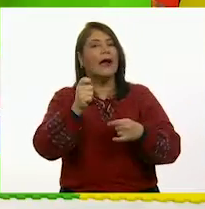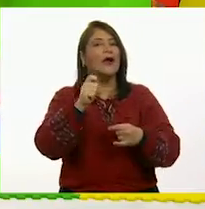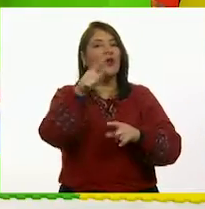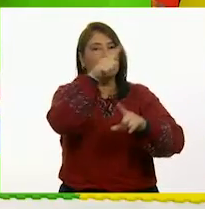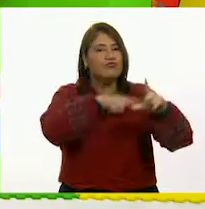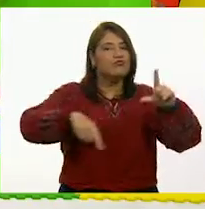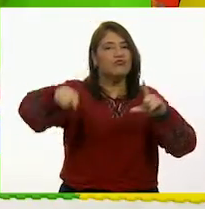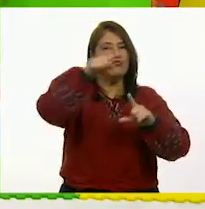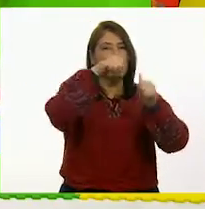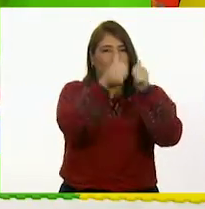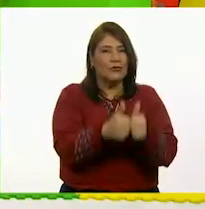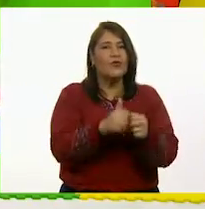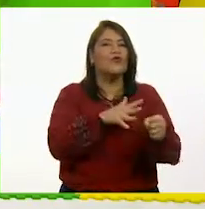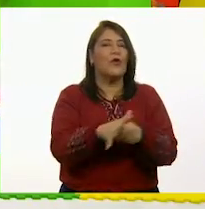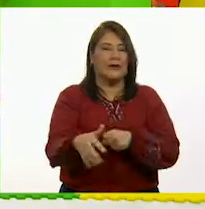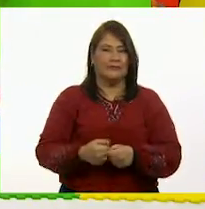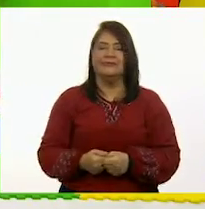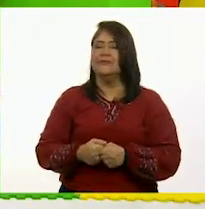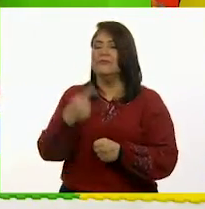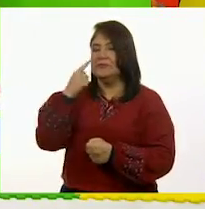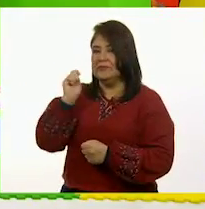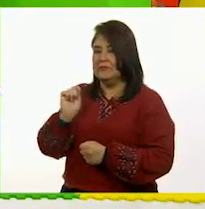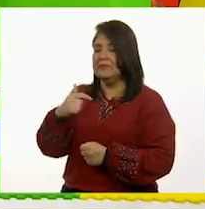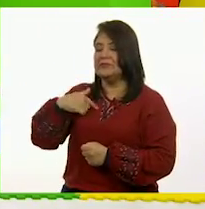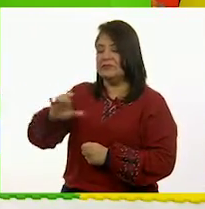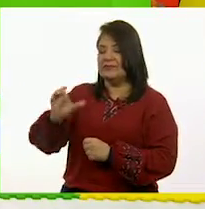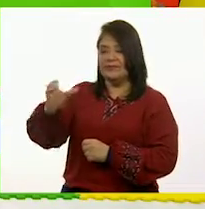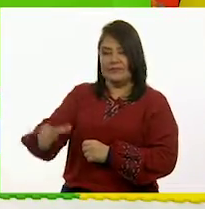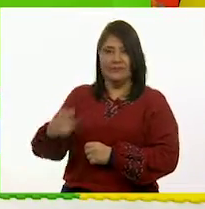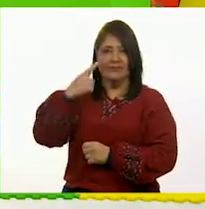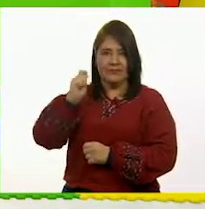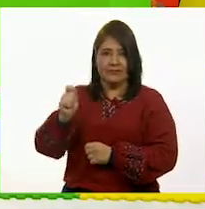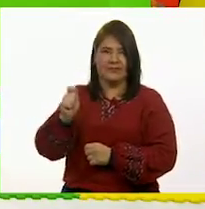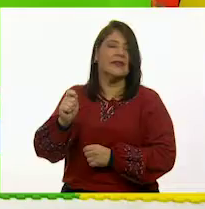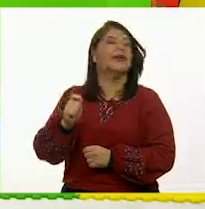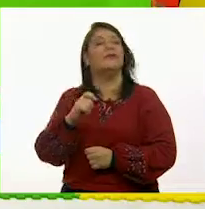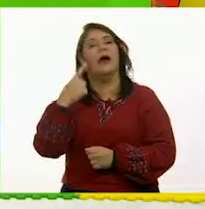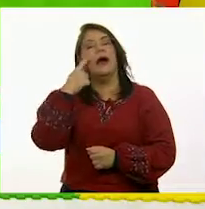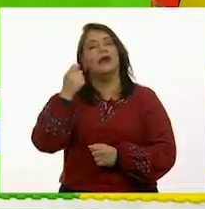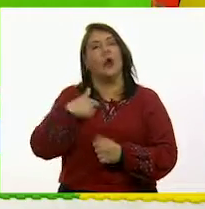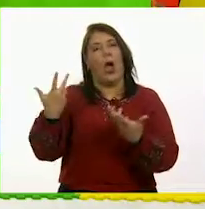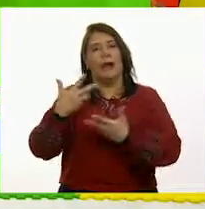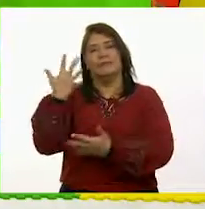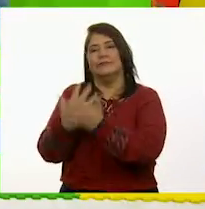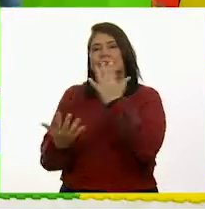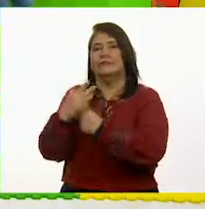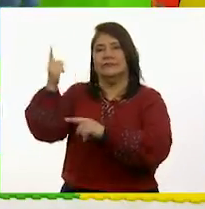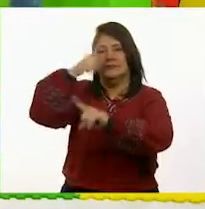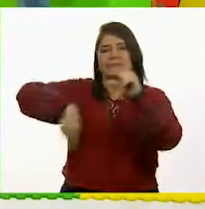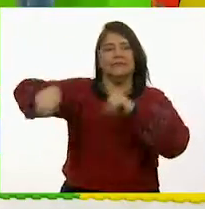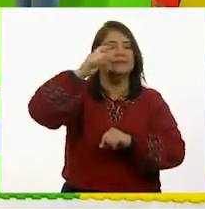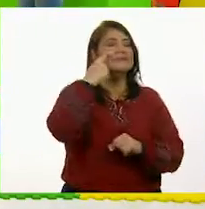a dejar aquí el botón. Muy bien. ¿Te parece si yo la giro? Perfecto. ¡Allá vamos!